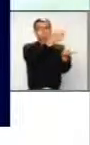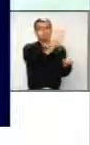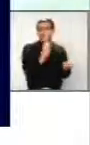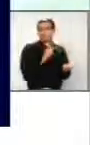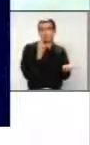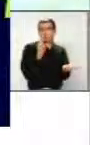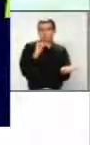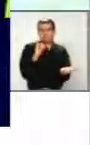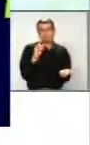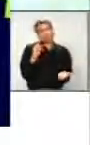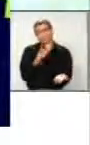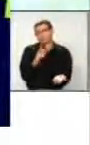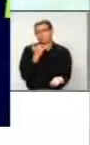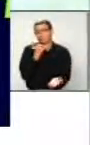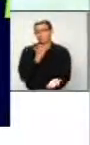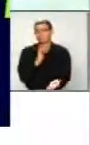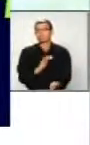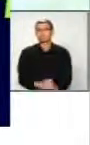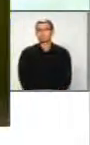etcétera.